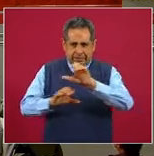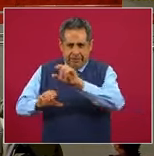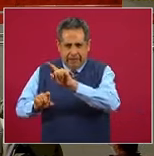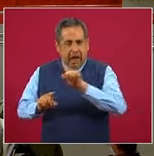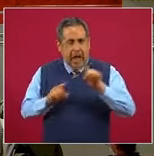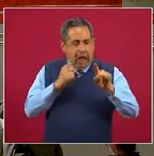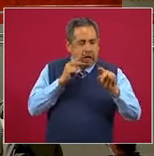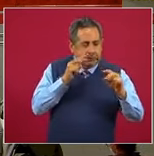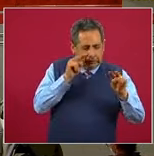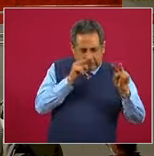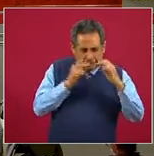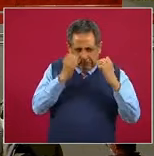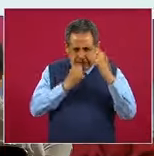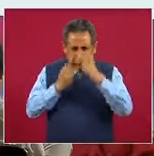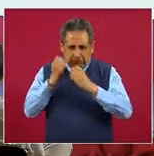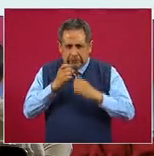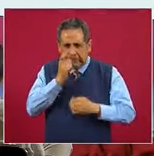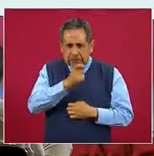para corroborar